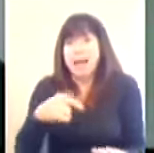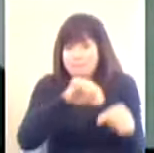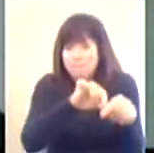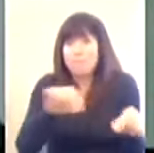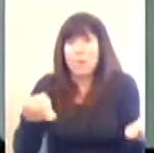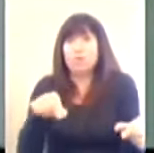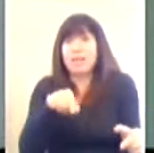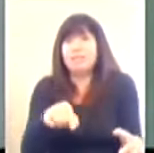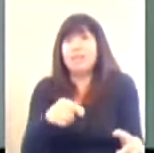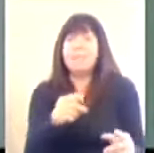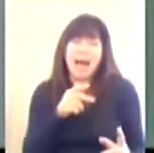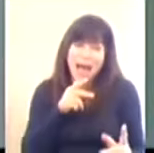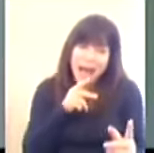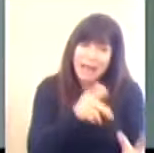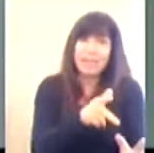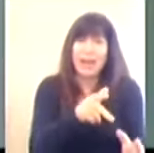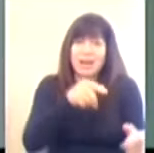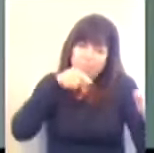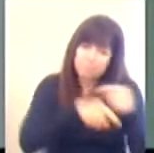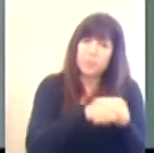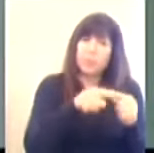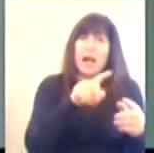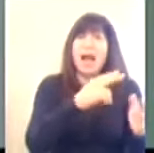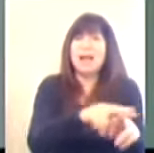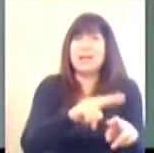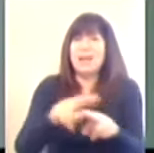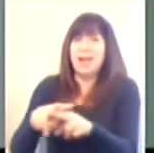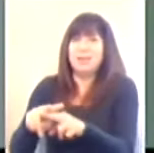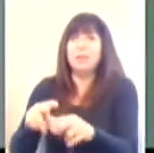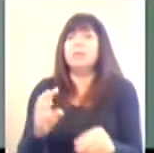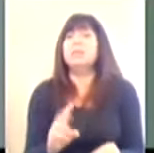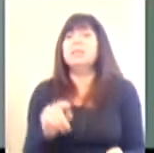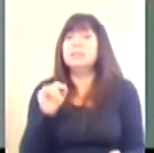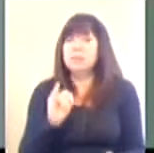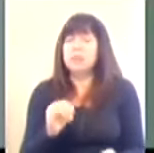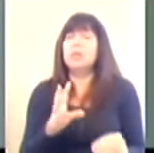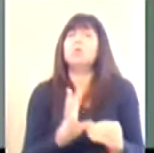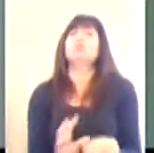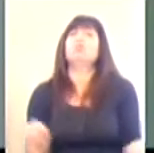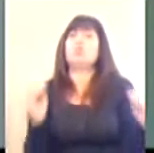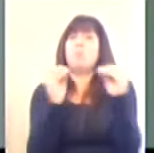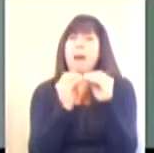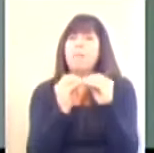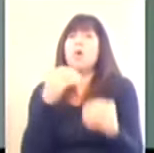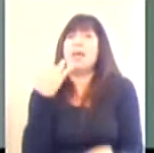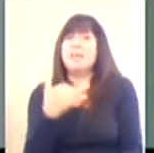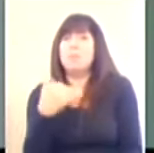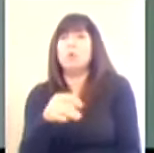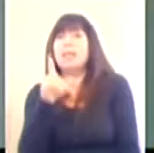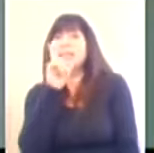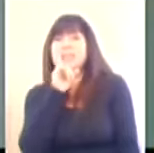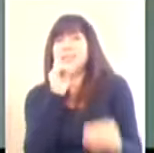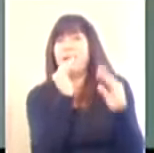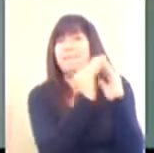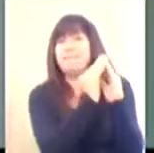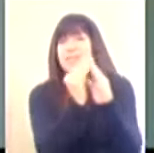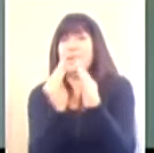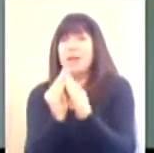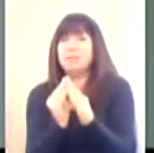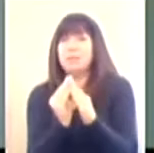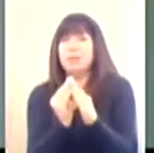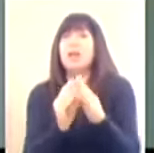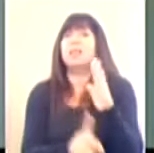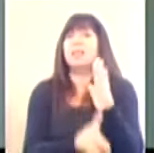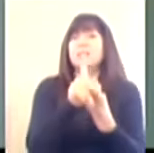para atacar o para tener una estrategia al respecto. Y si esto lo sumamos con la importancia que tiene la vivienda desde el punto de vista del